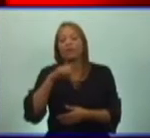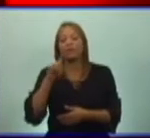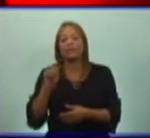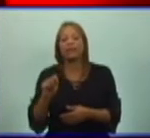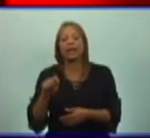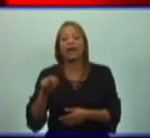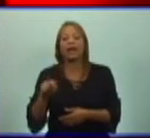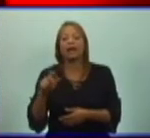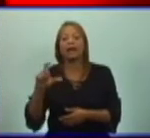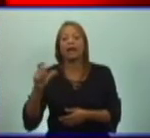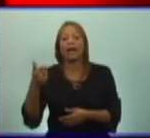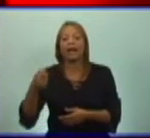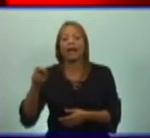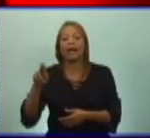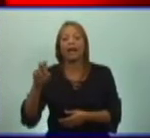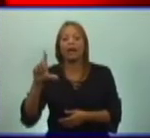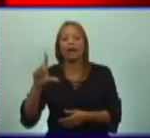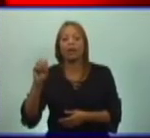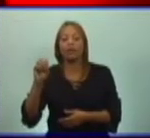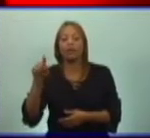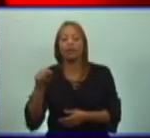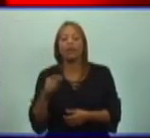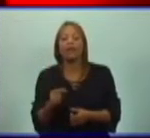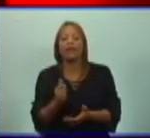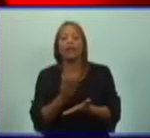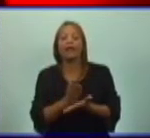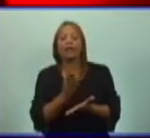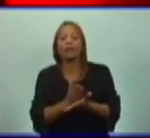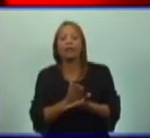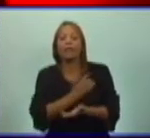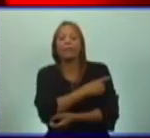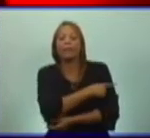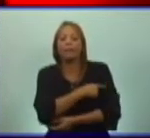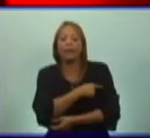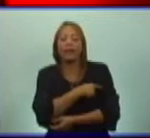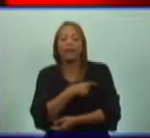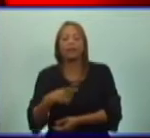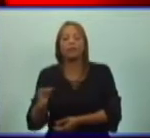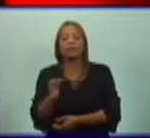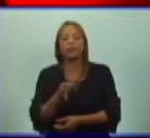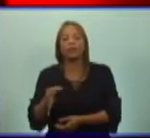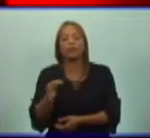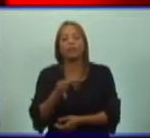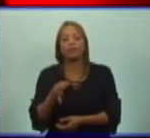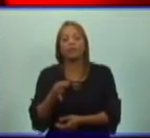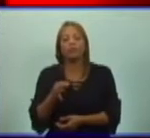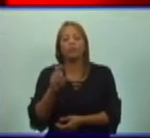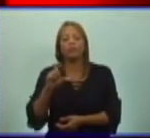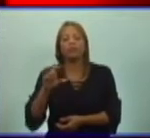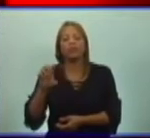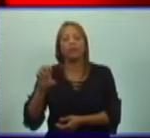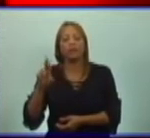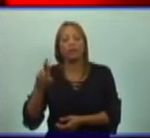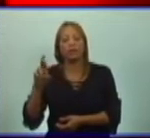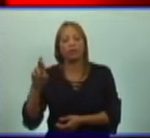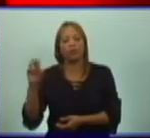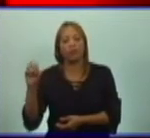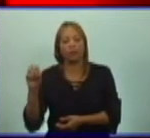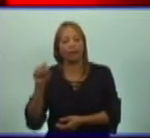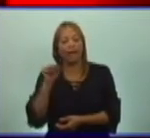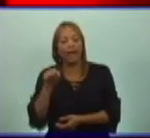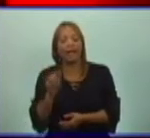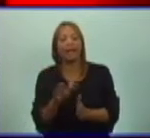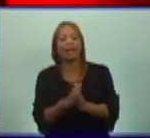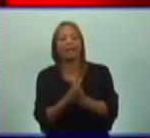Espinosa, alumno de la escuela primaria Juan Bruno Zayas Alfonso del municipio Cerro. Y en esta